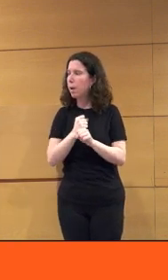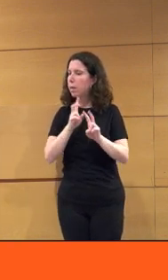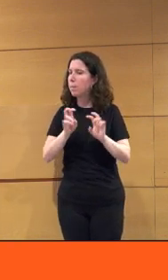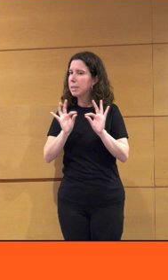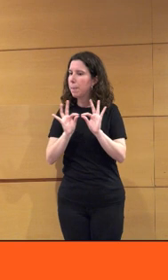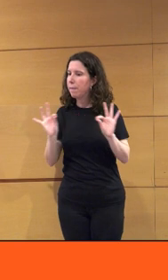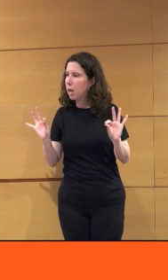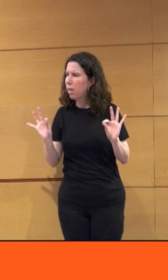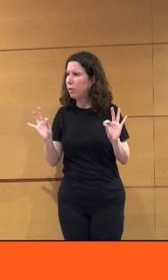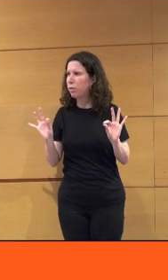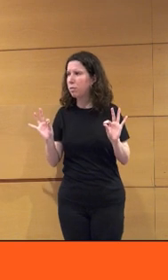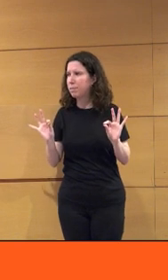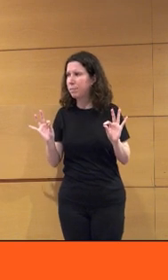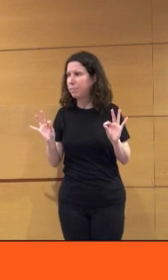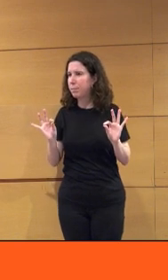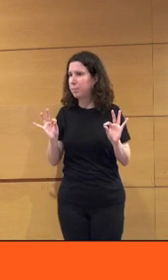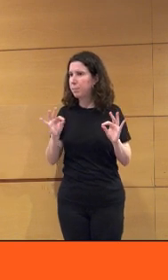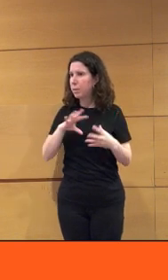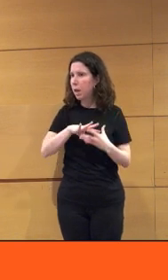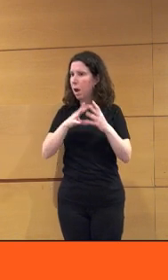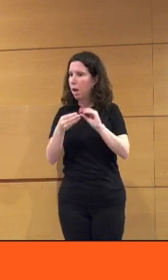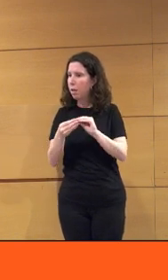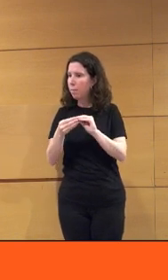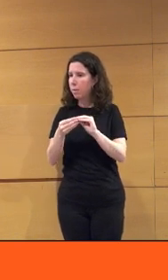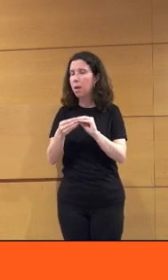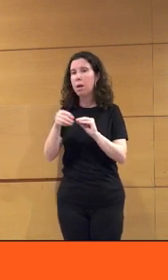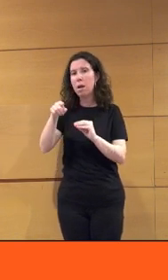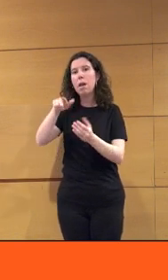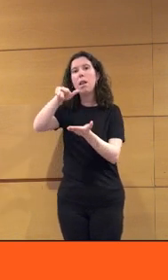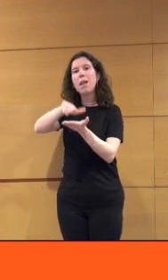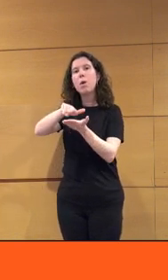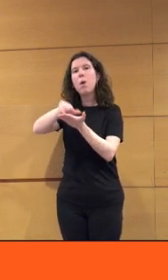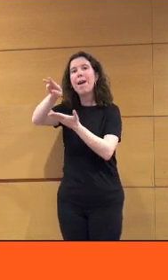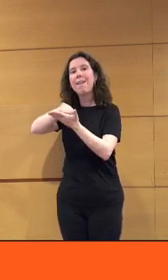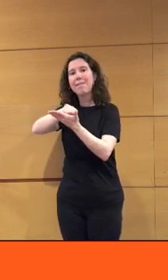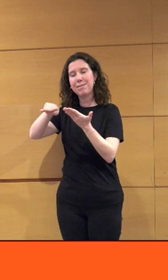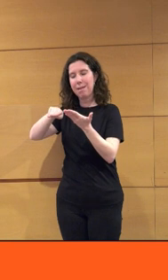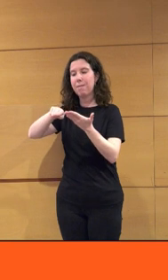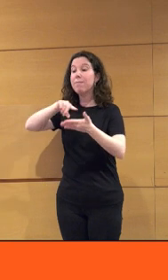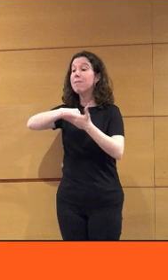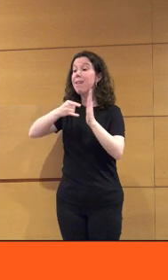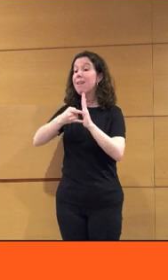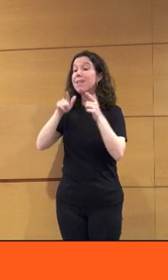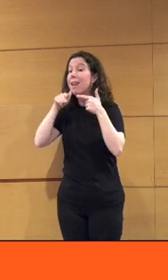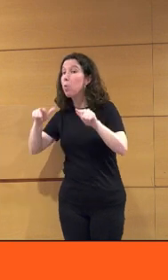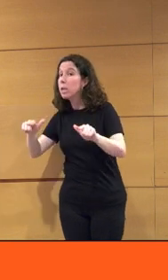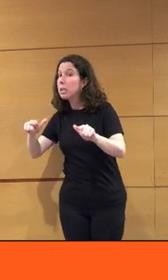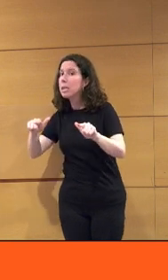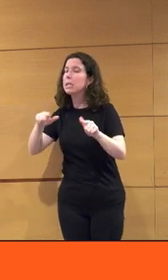vez adaptando la simplificación a la lengua inglesa y usando técnicas similares, técnicas lingüísticas y técnicas